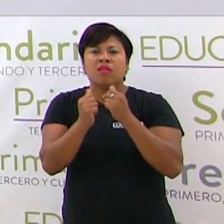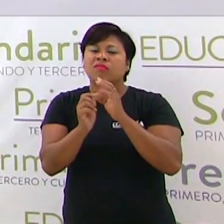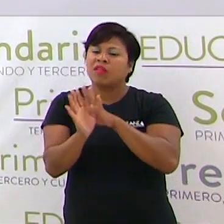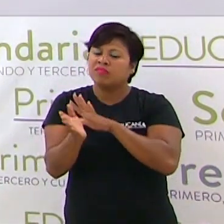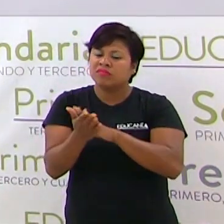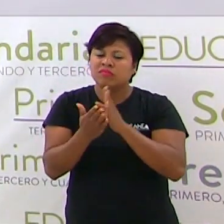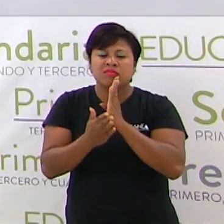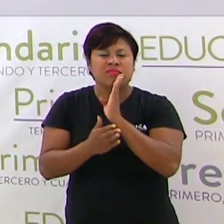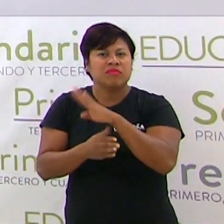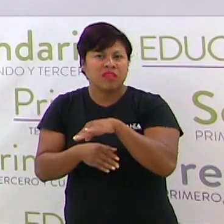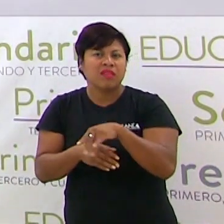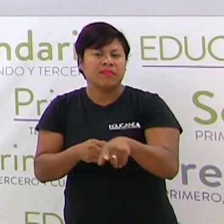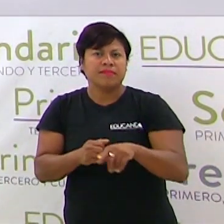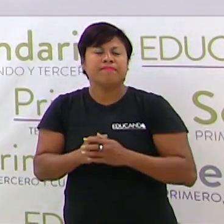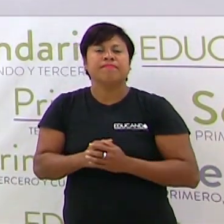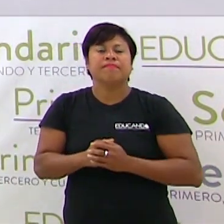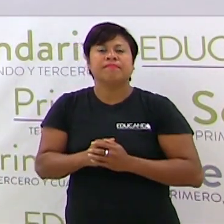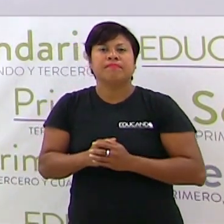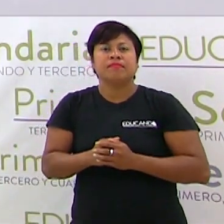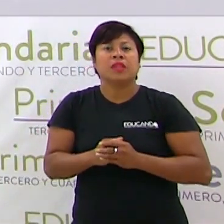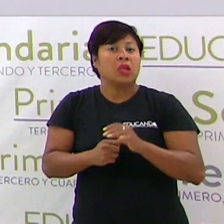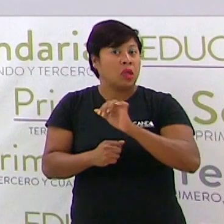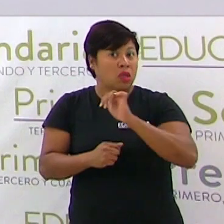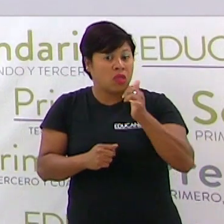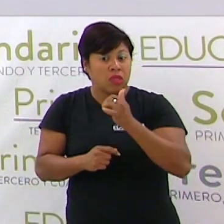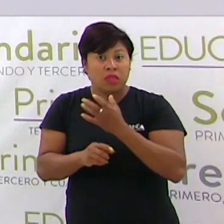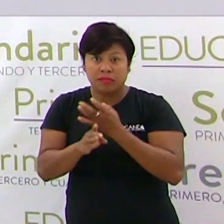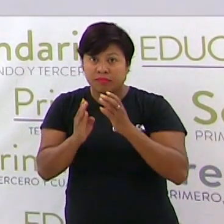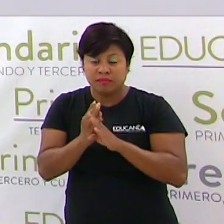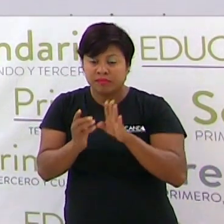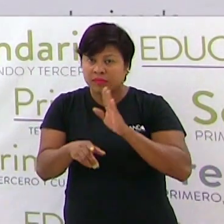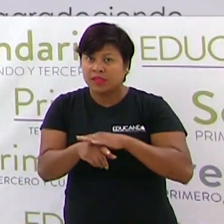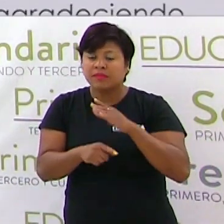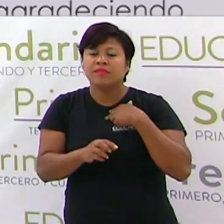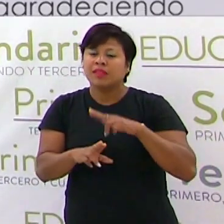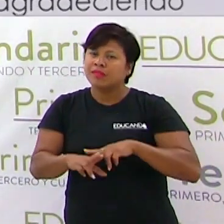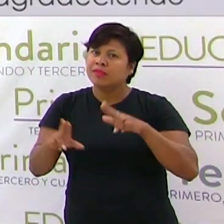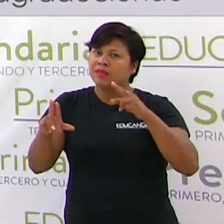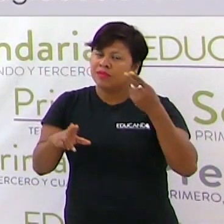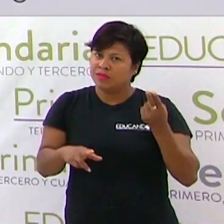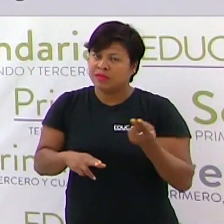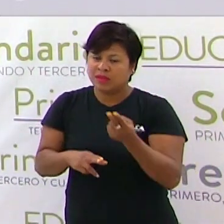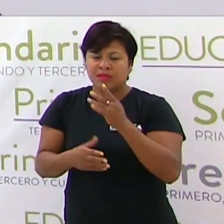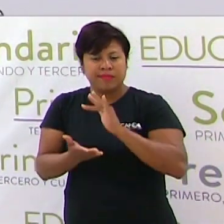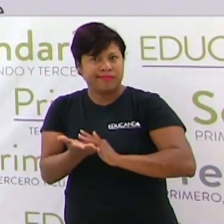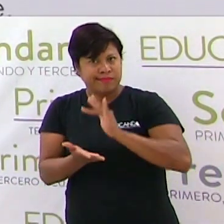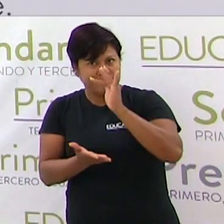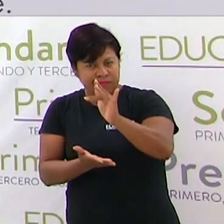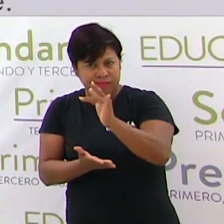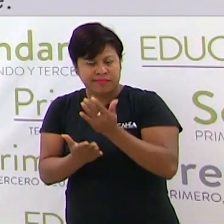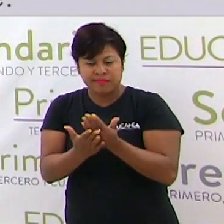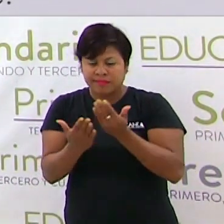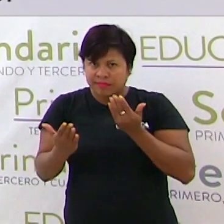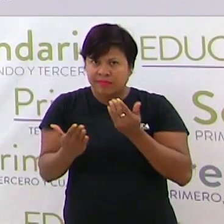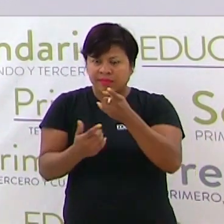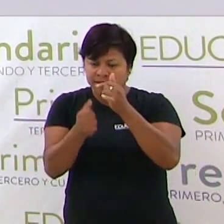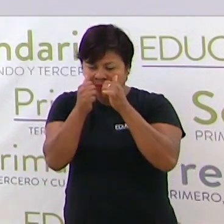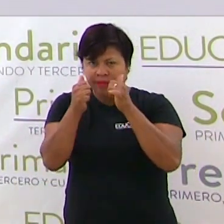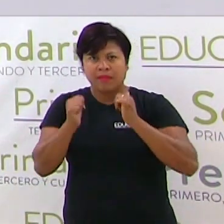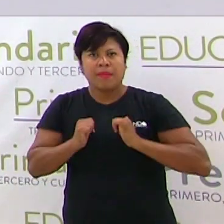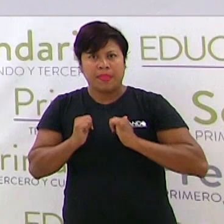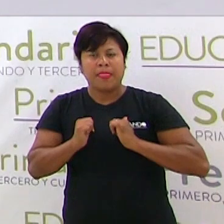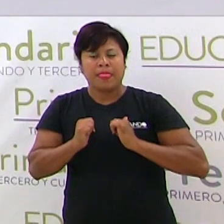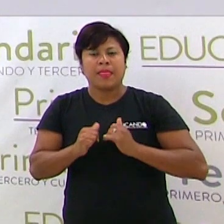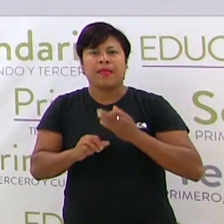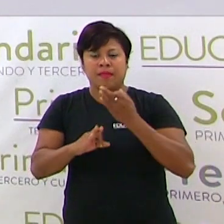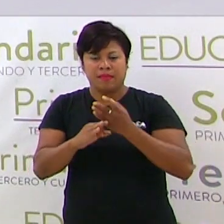en malas condiciones. Sin otro asunto que tratar, me despido de usted, agradeciendo de antemano la atención que brinde